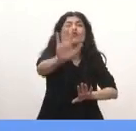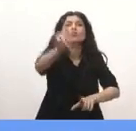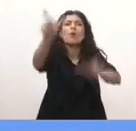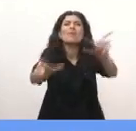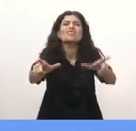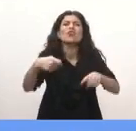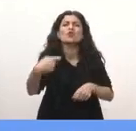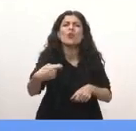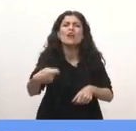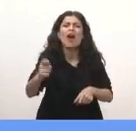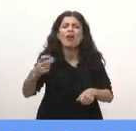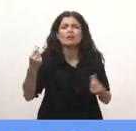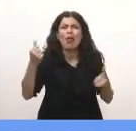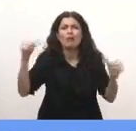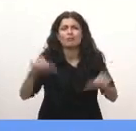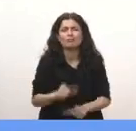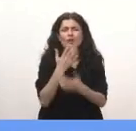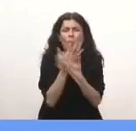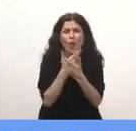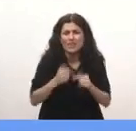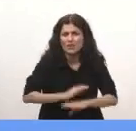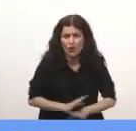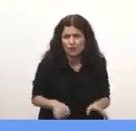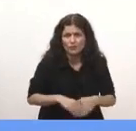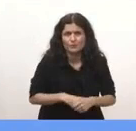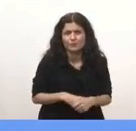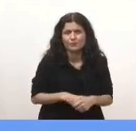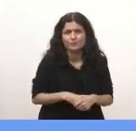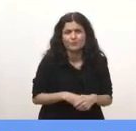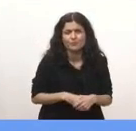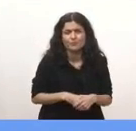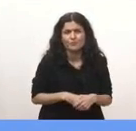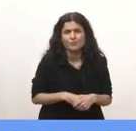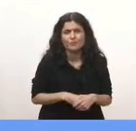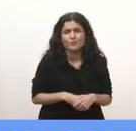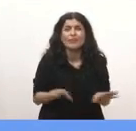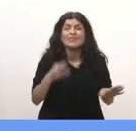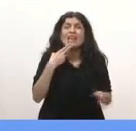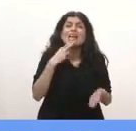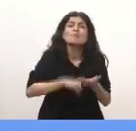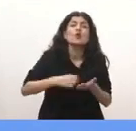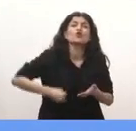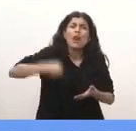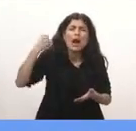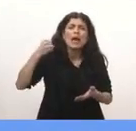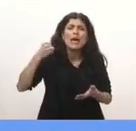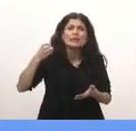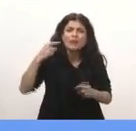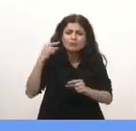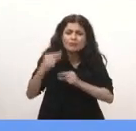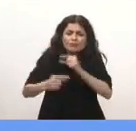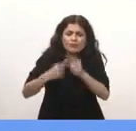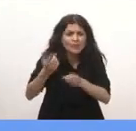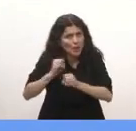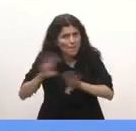el diseño de más es regresivo no hay impuesto más progresivo progresivo que el impuesto a la ganancia peor es el IVA peor es ingreso